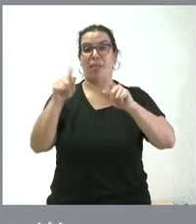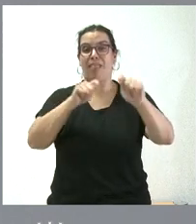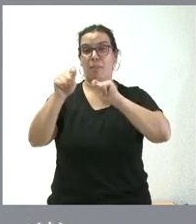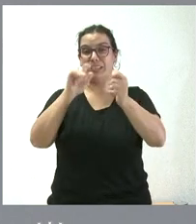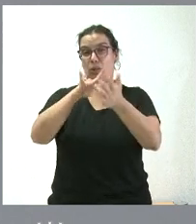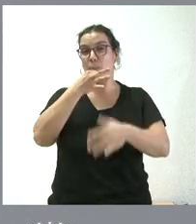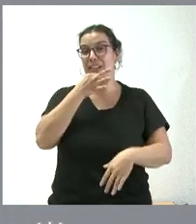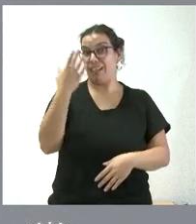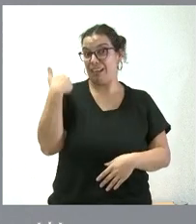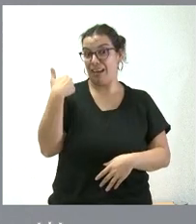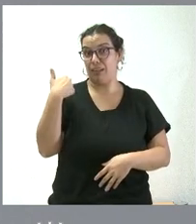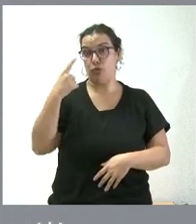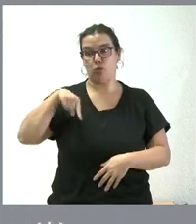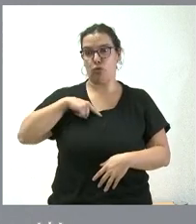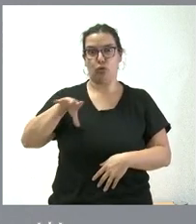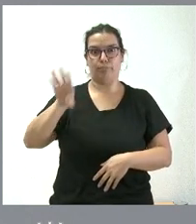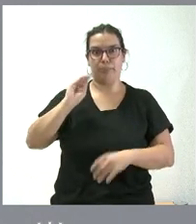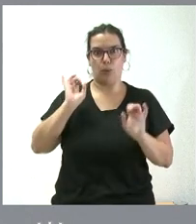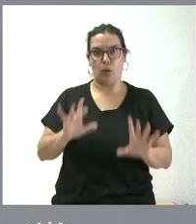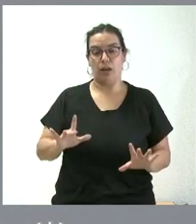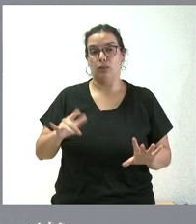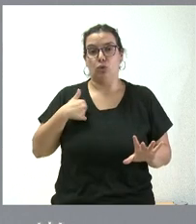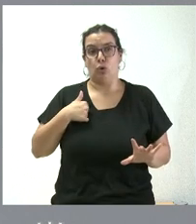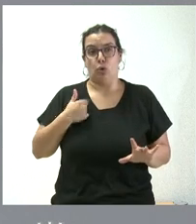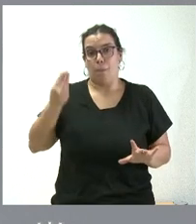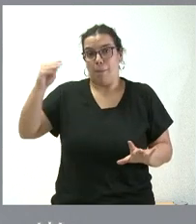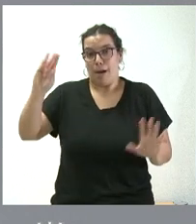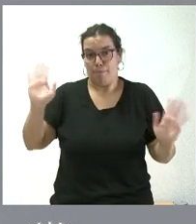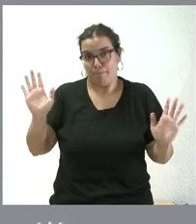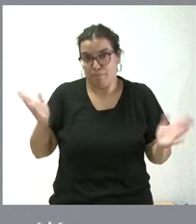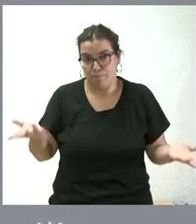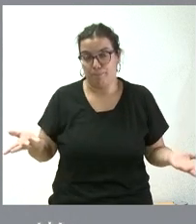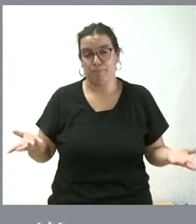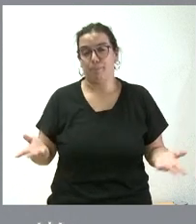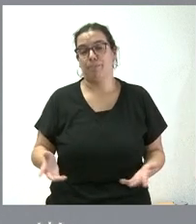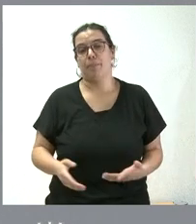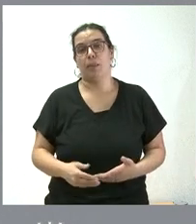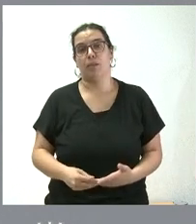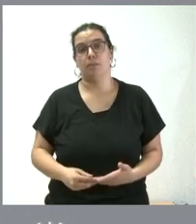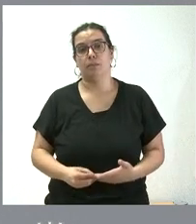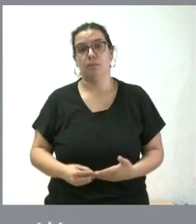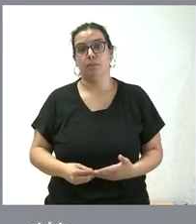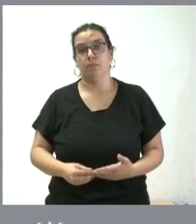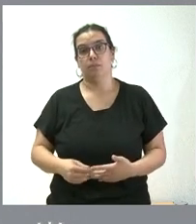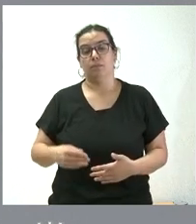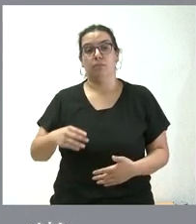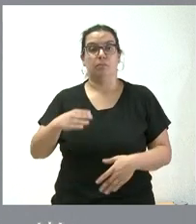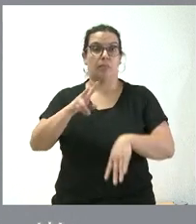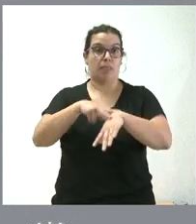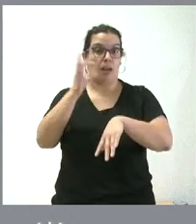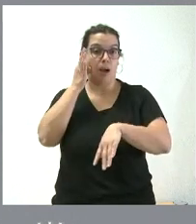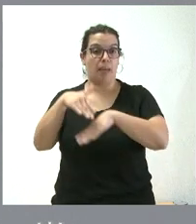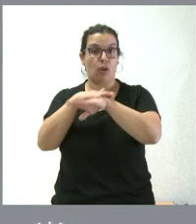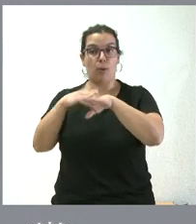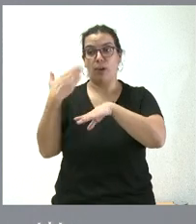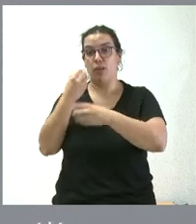por la tarde y por tanto yo creo que no hay nada que yo les pueda aportar adicional a lo que la propia delegada del gobierno les pudiera